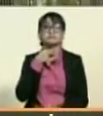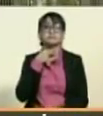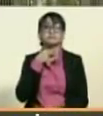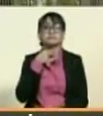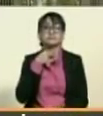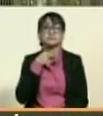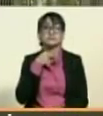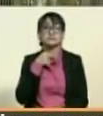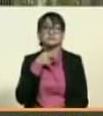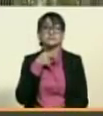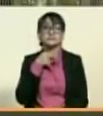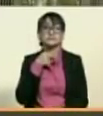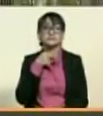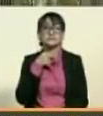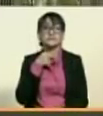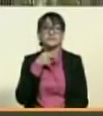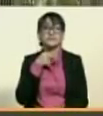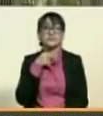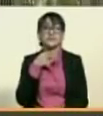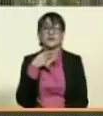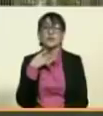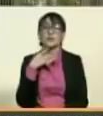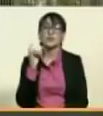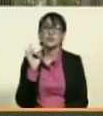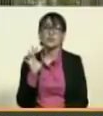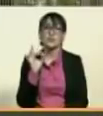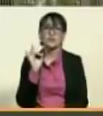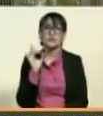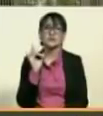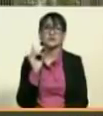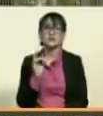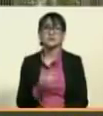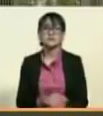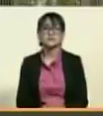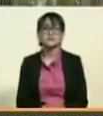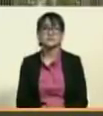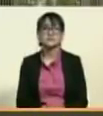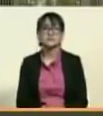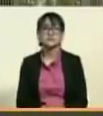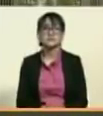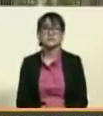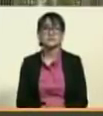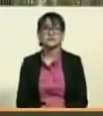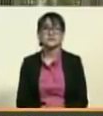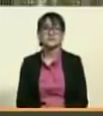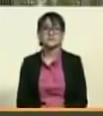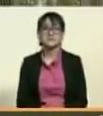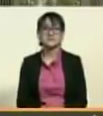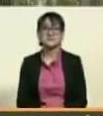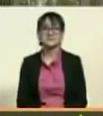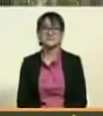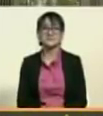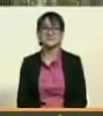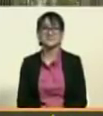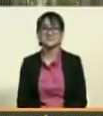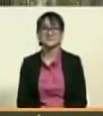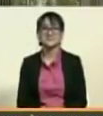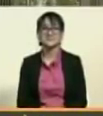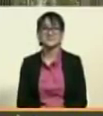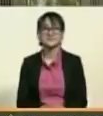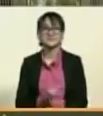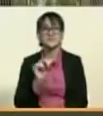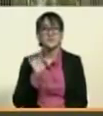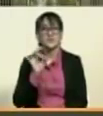No sin voz, ¿no? Estoy contigo y estás conmigo. Pero amanecí afónico,